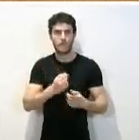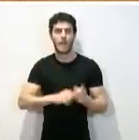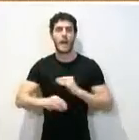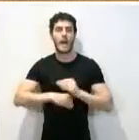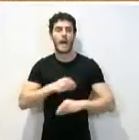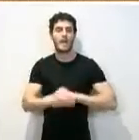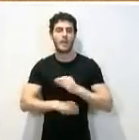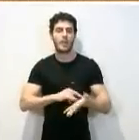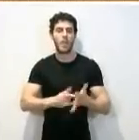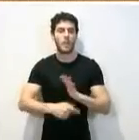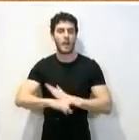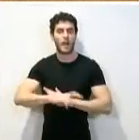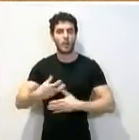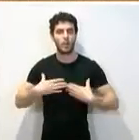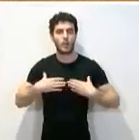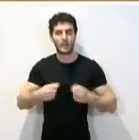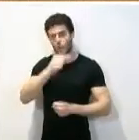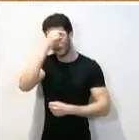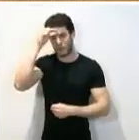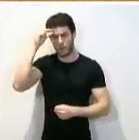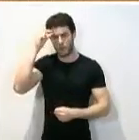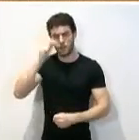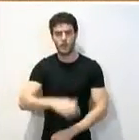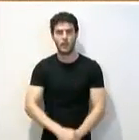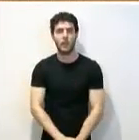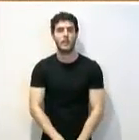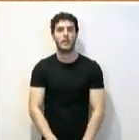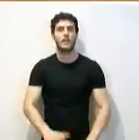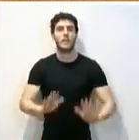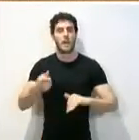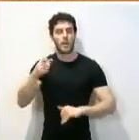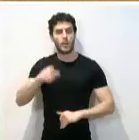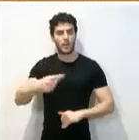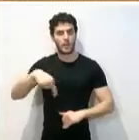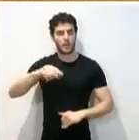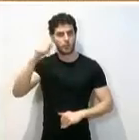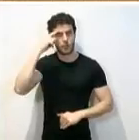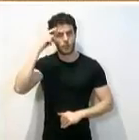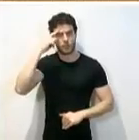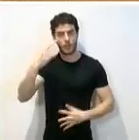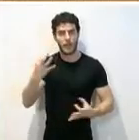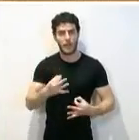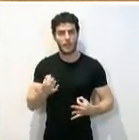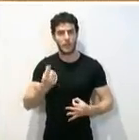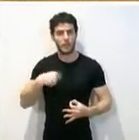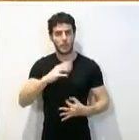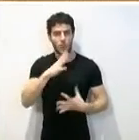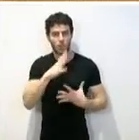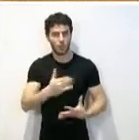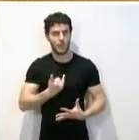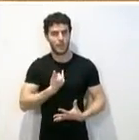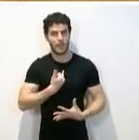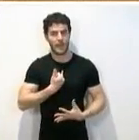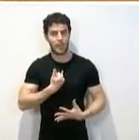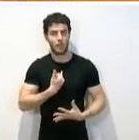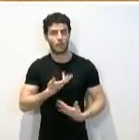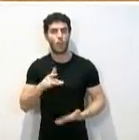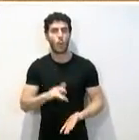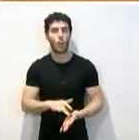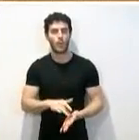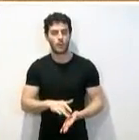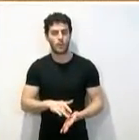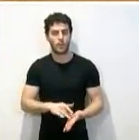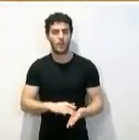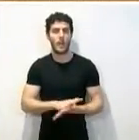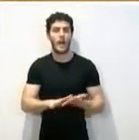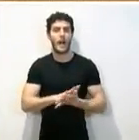plan de salud mental. Pero también hemos de ser conscientes de lo que nos encontramos cada vez que hablamos